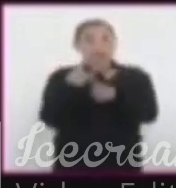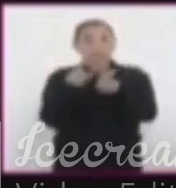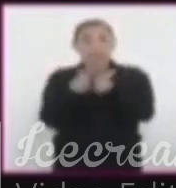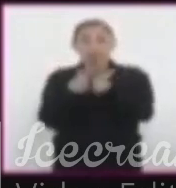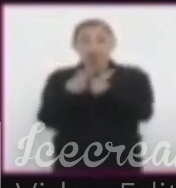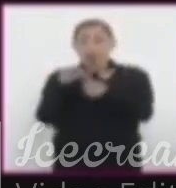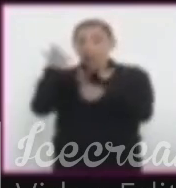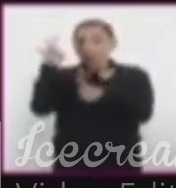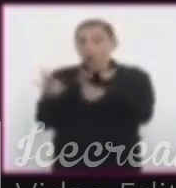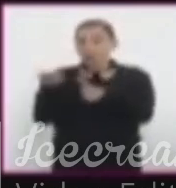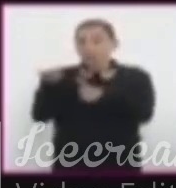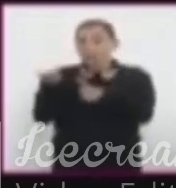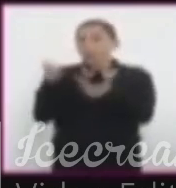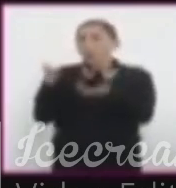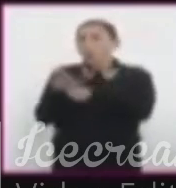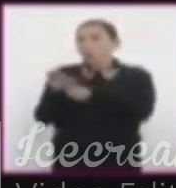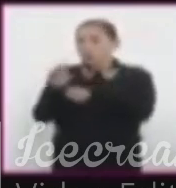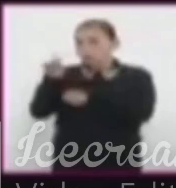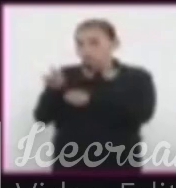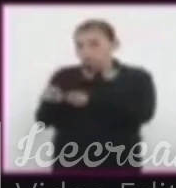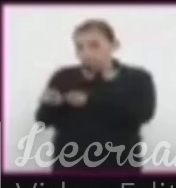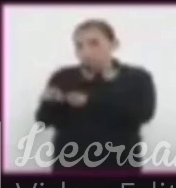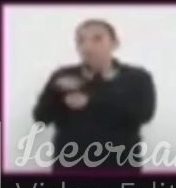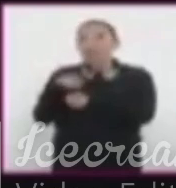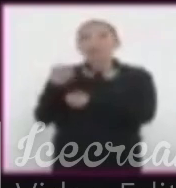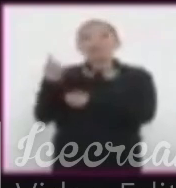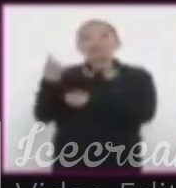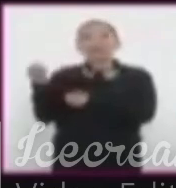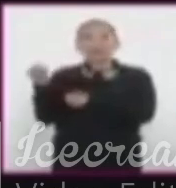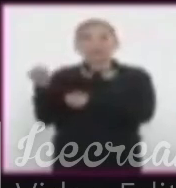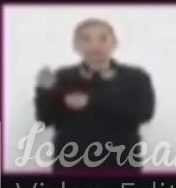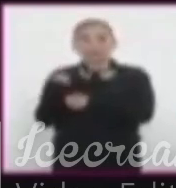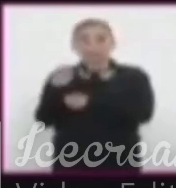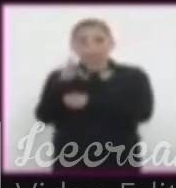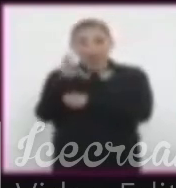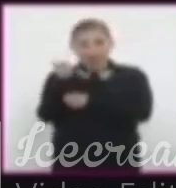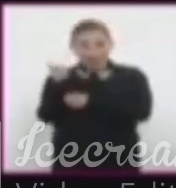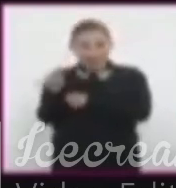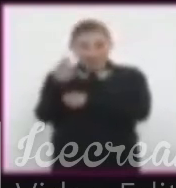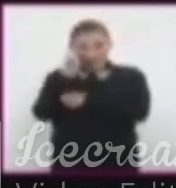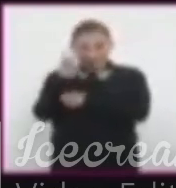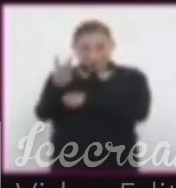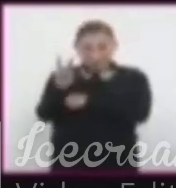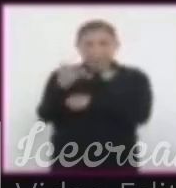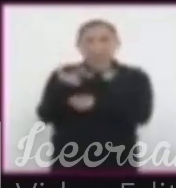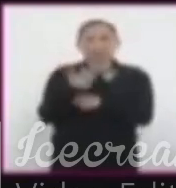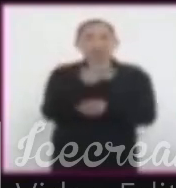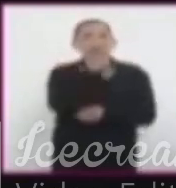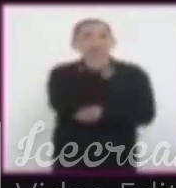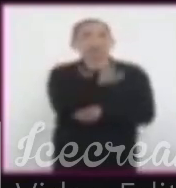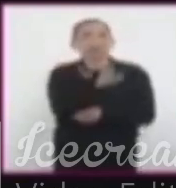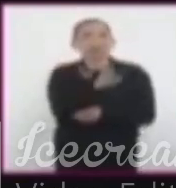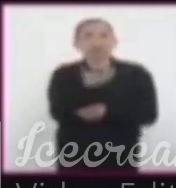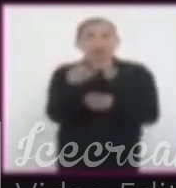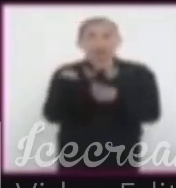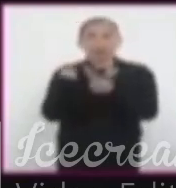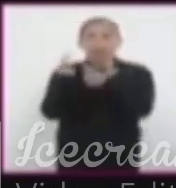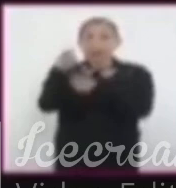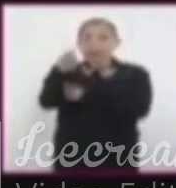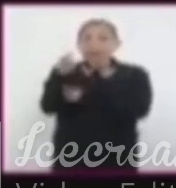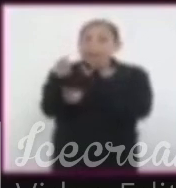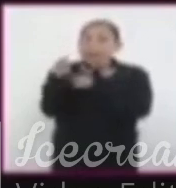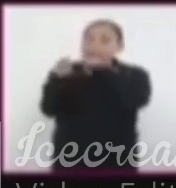ese porcentaje, vamos a obtener 100. Al resolver esta ecuación así como está, vamos a obtener un valor de X y